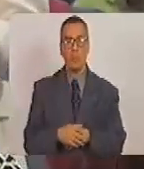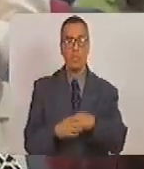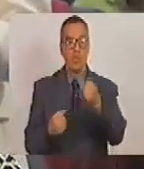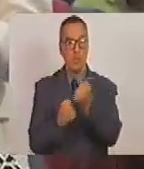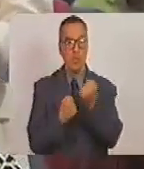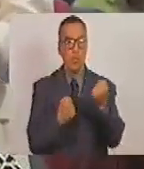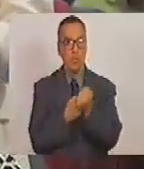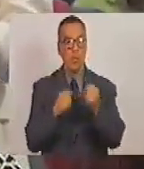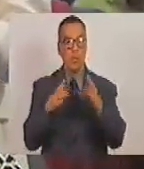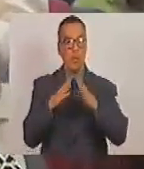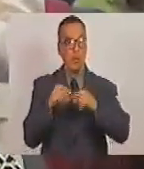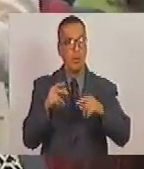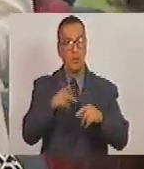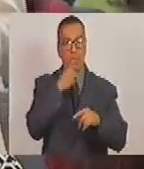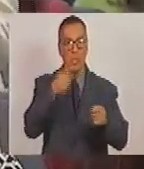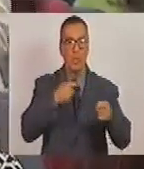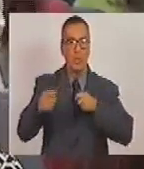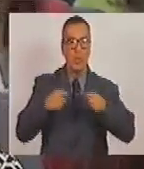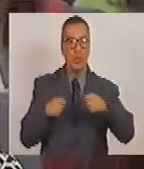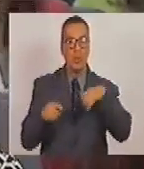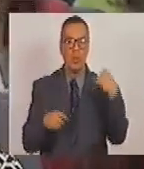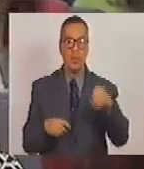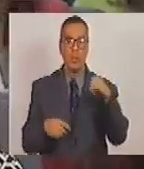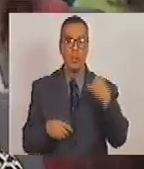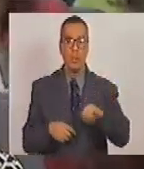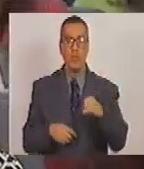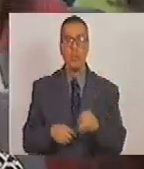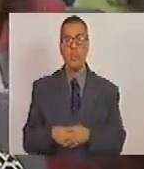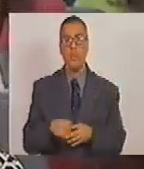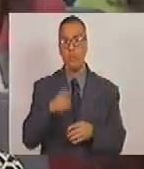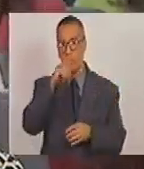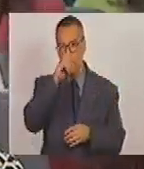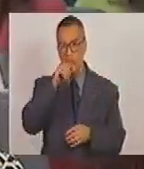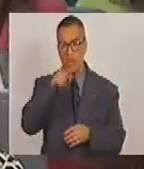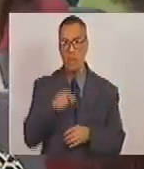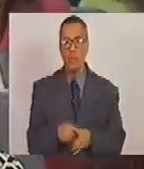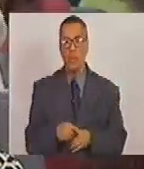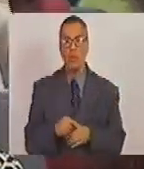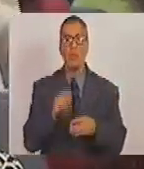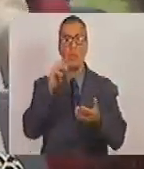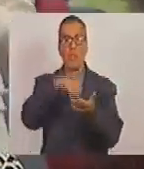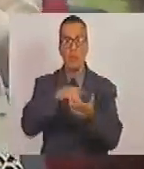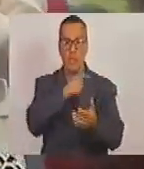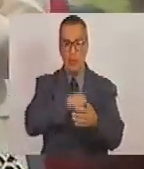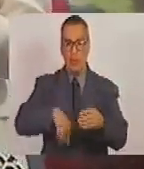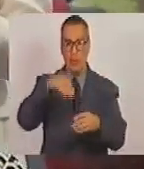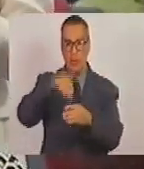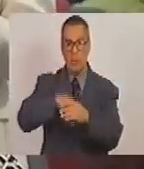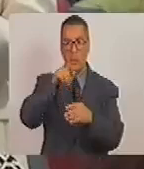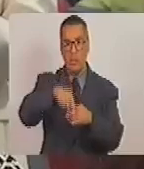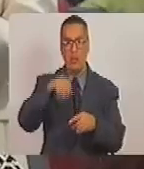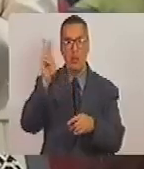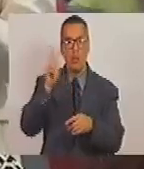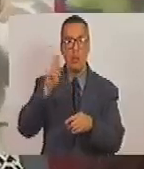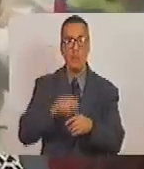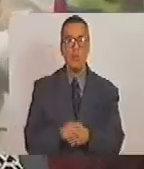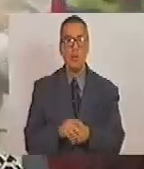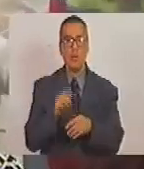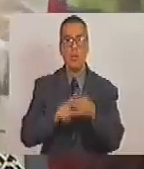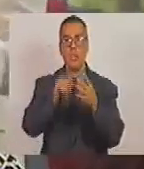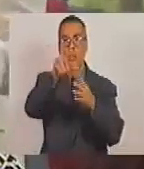Apoyado por partidos y movimientos de la izquierda de la época, fue candidato a la presidencia de Venezuela